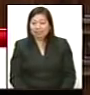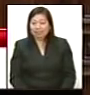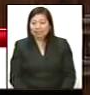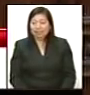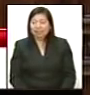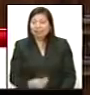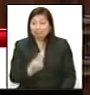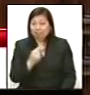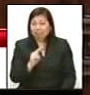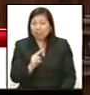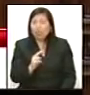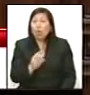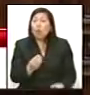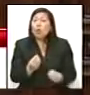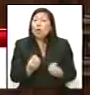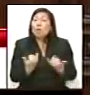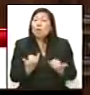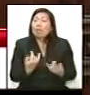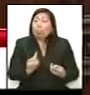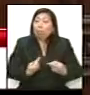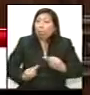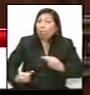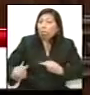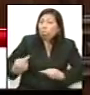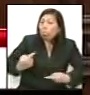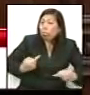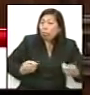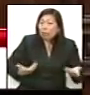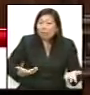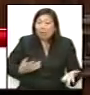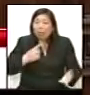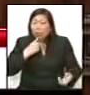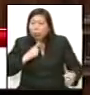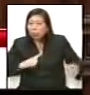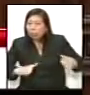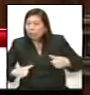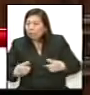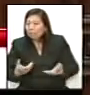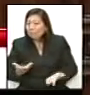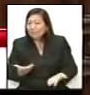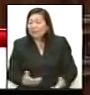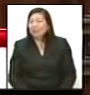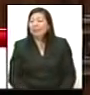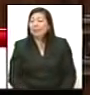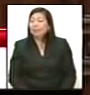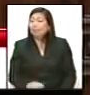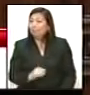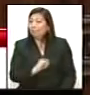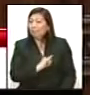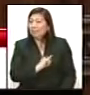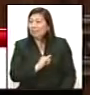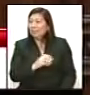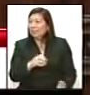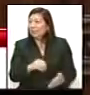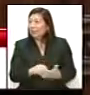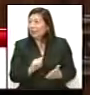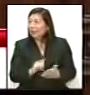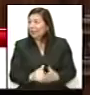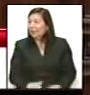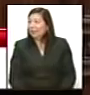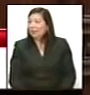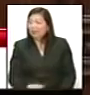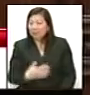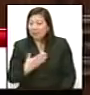Entonces vean ustedes cómo aquí se tergiversa, ¿no?, una institución, los contratos de concesión que pueden